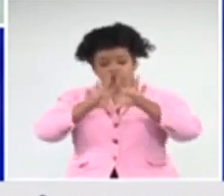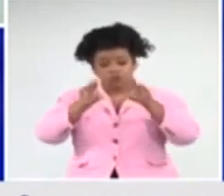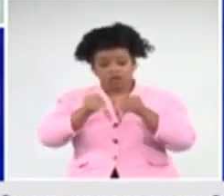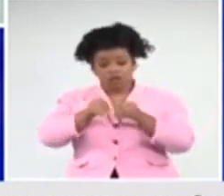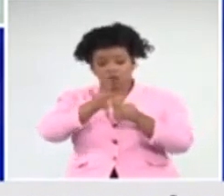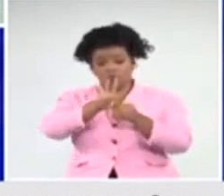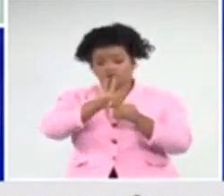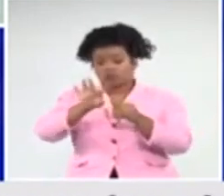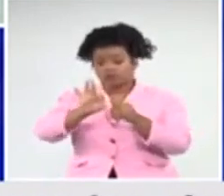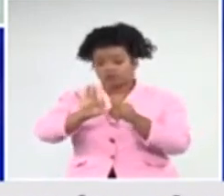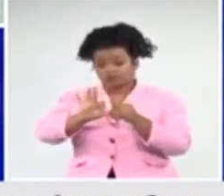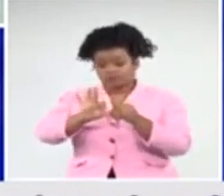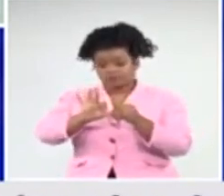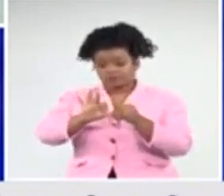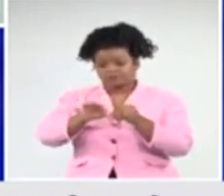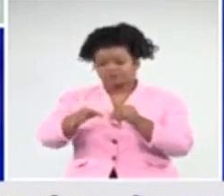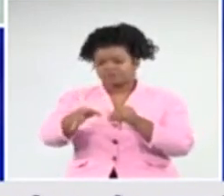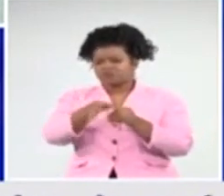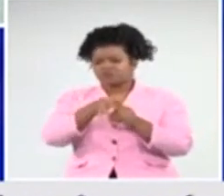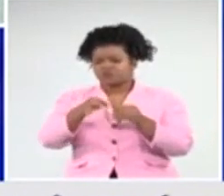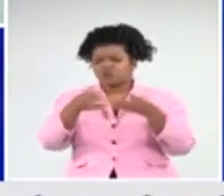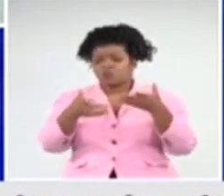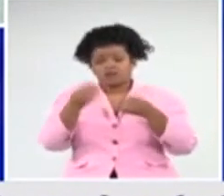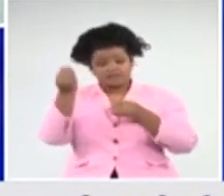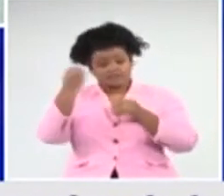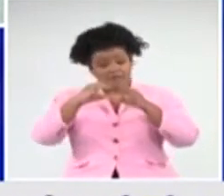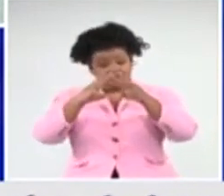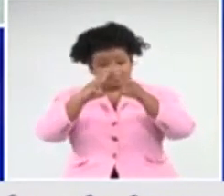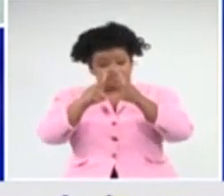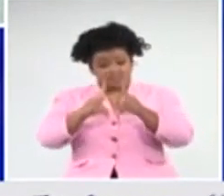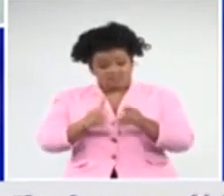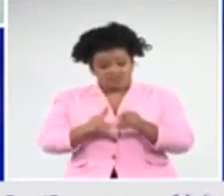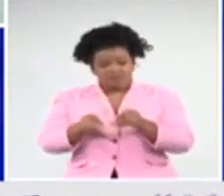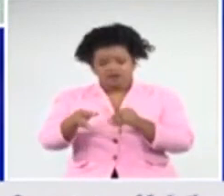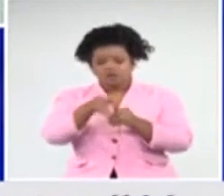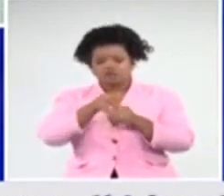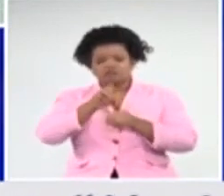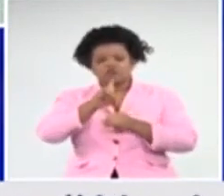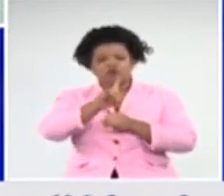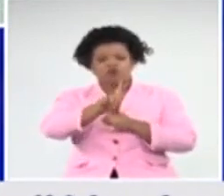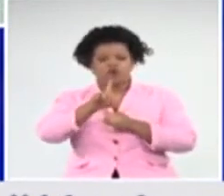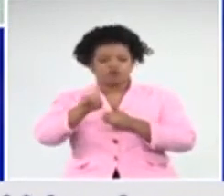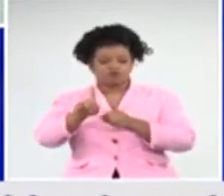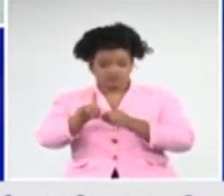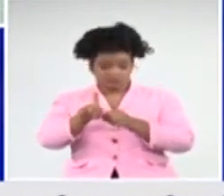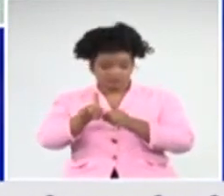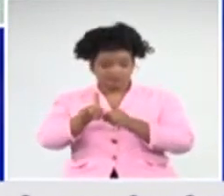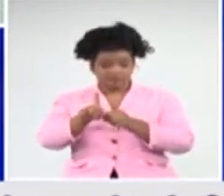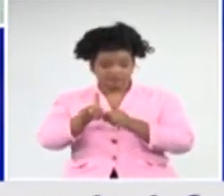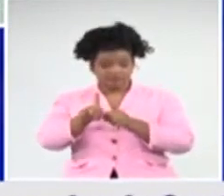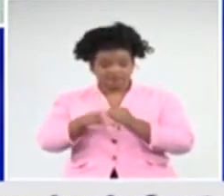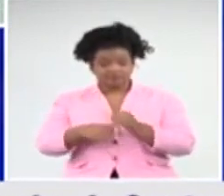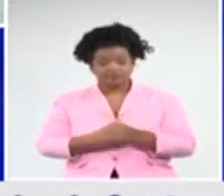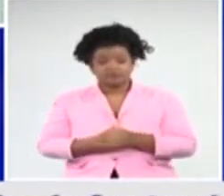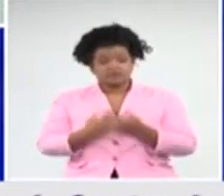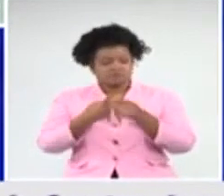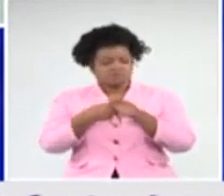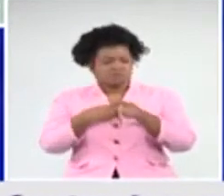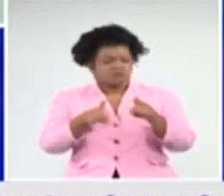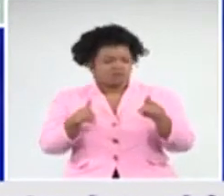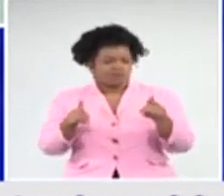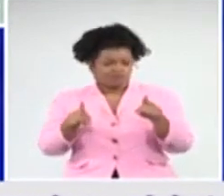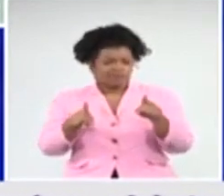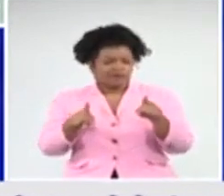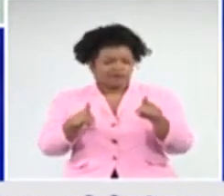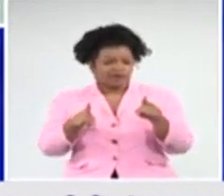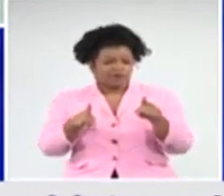total, una cifra que además está dispersa en sus 11 municipios, aunque hay que decir que